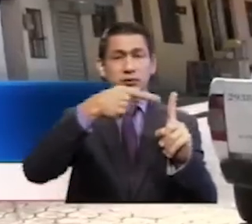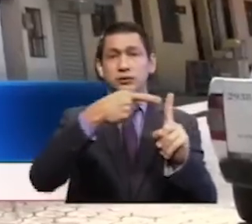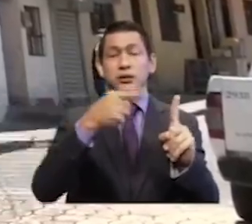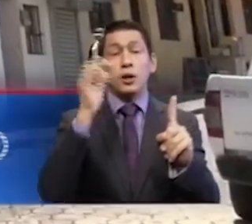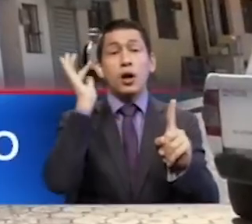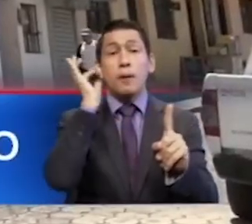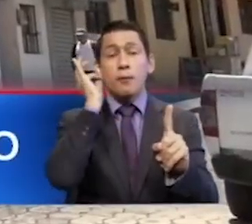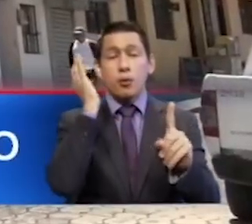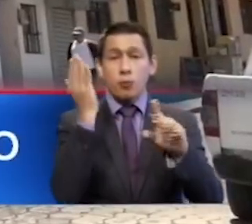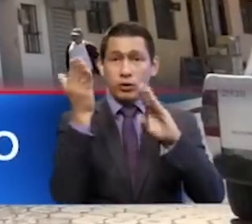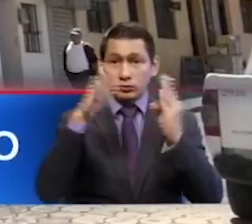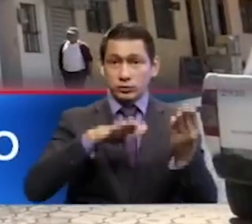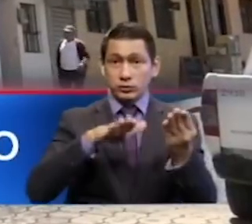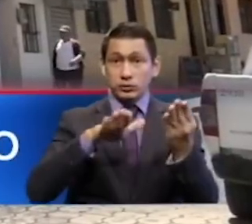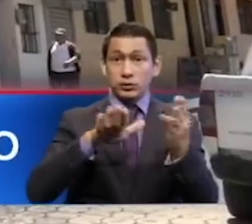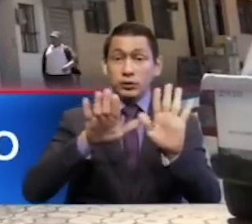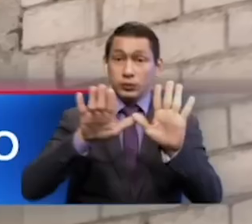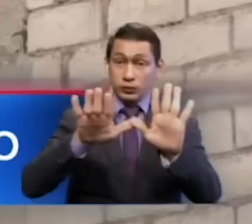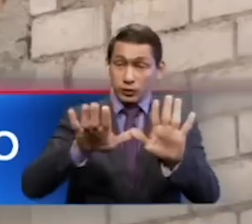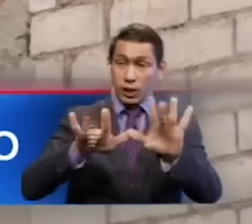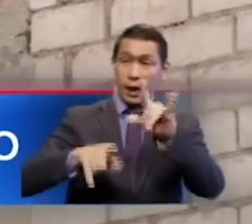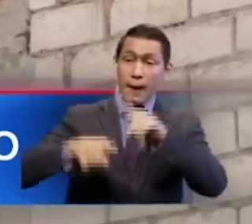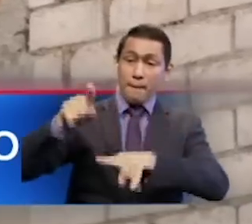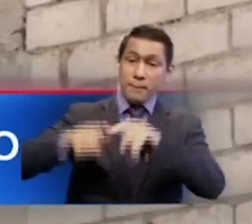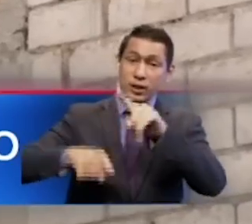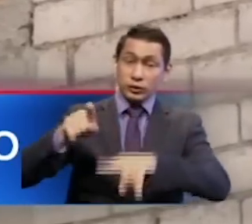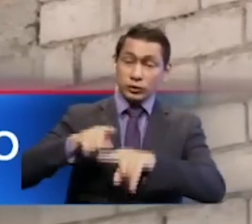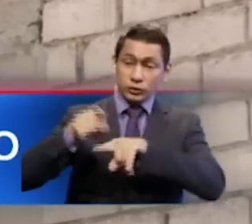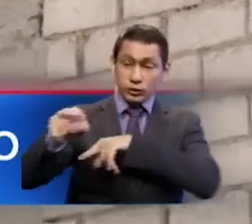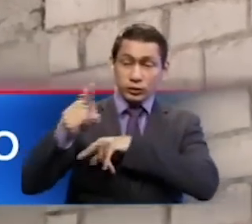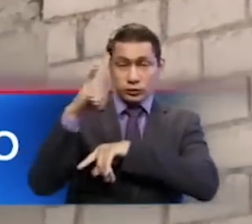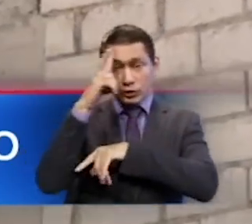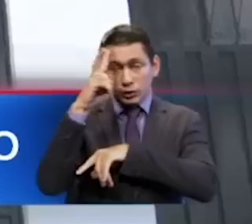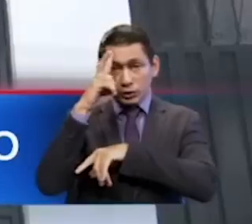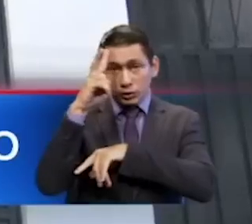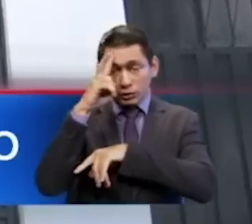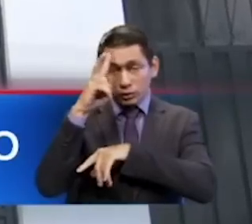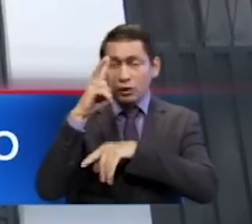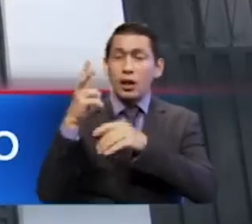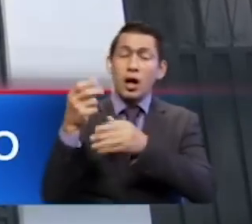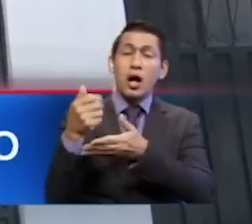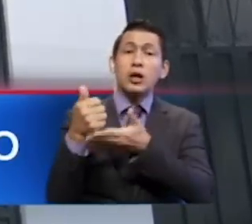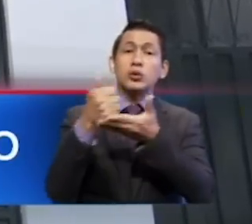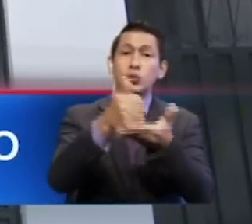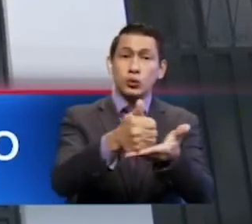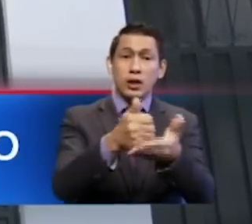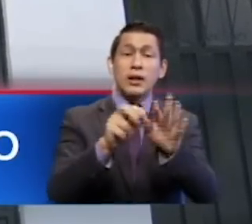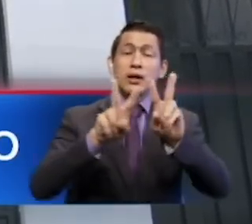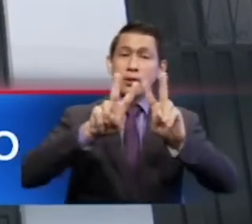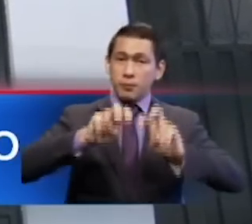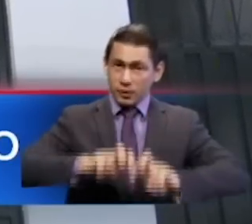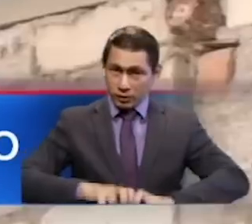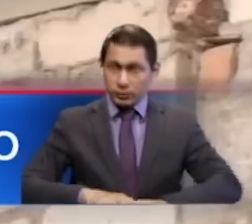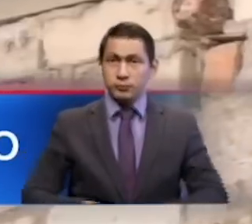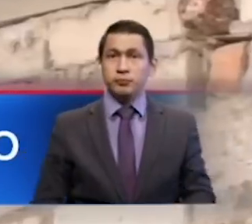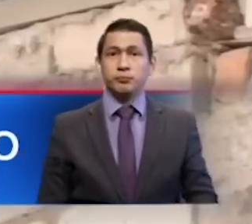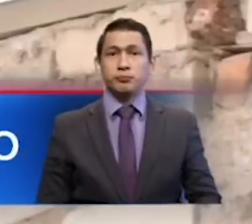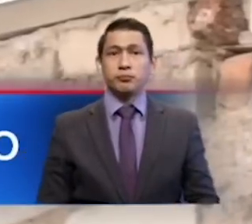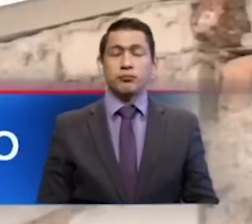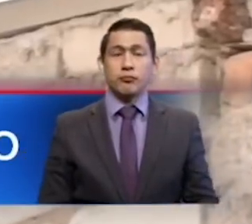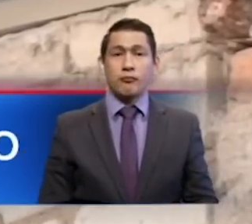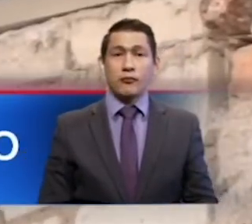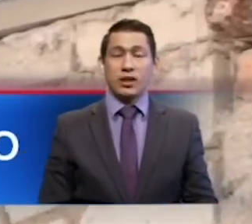Quienes estuvieron con el asesino dieron pistas para su detención tras descubrir que lavó un colchón y ver manchas de sangre en las paredes de su habitación.